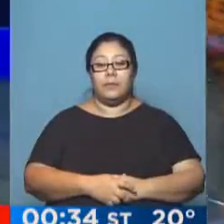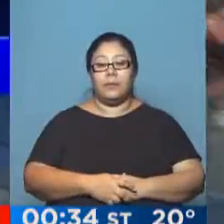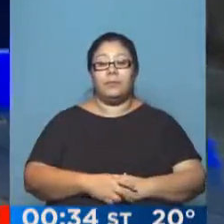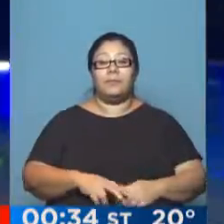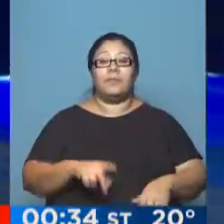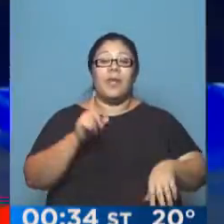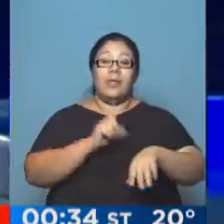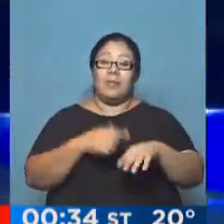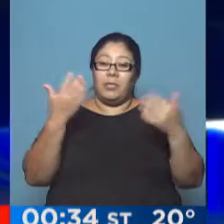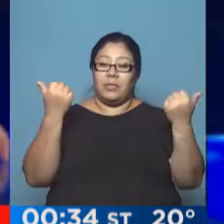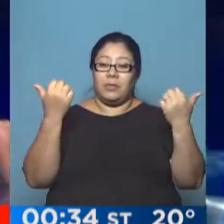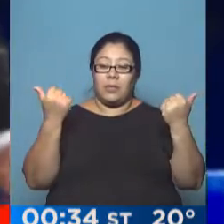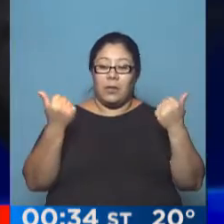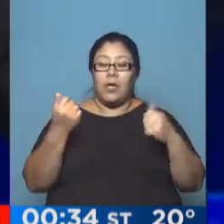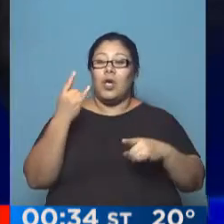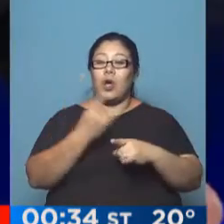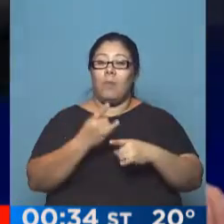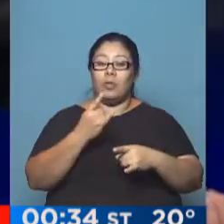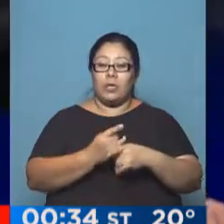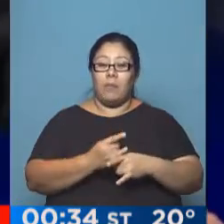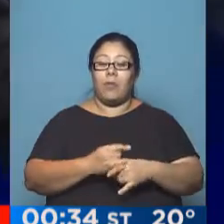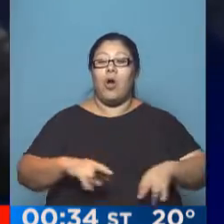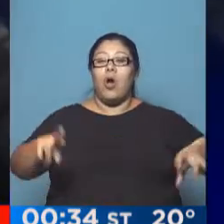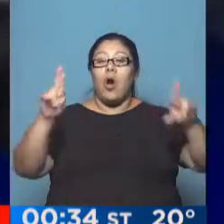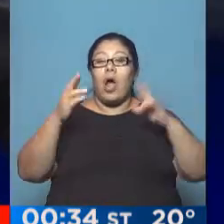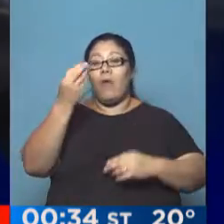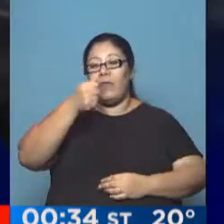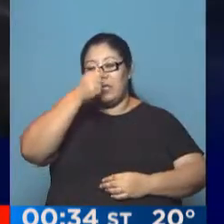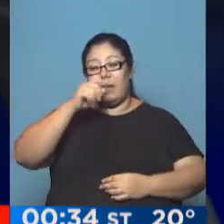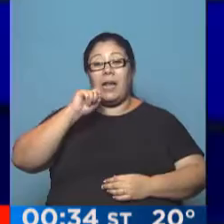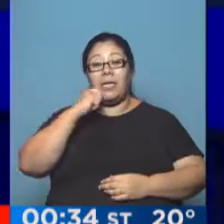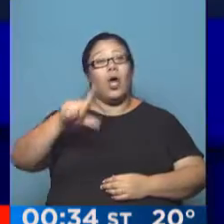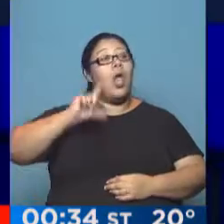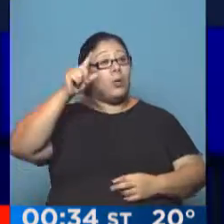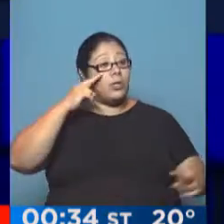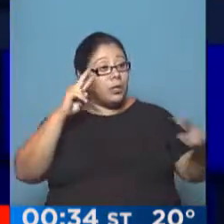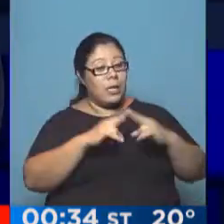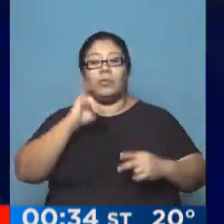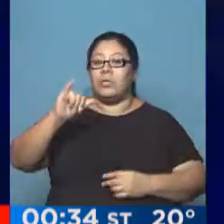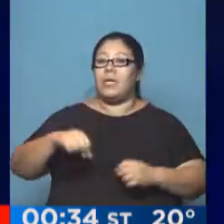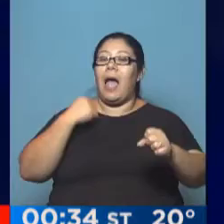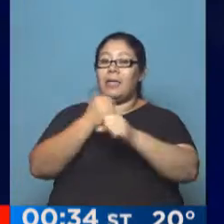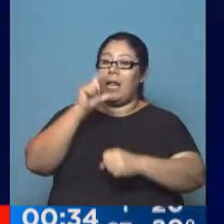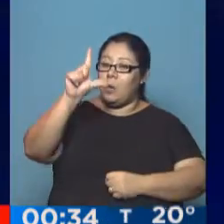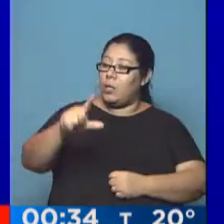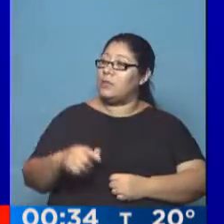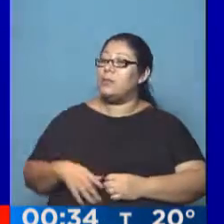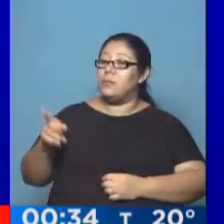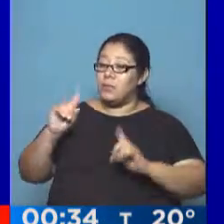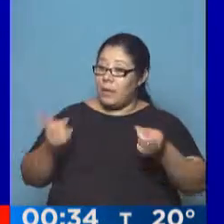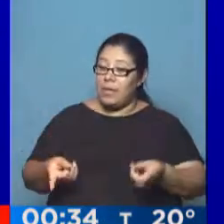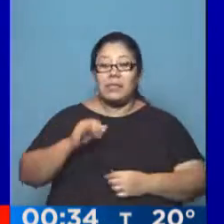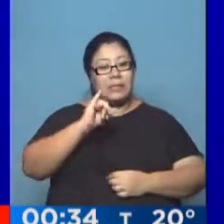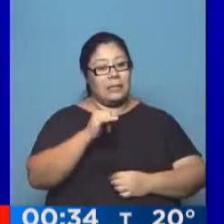Bueno, tiempo de despedirnos. Como siempre, les deseamos que tengan un gran fin de semana. Gaby, ¿la seguimos el lunes? Por supuesto, hasta el lunes. Vado, Martina. Nos vimos,